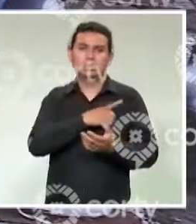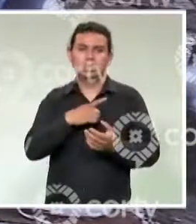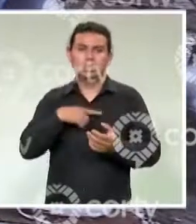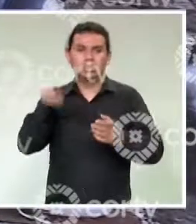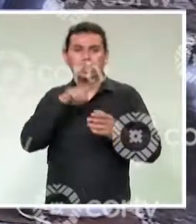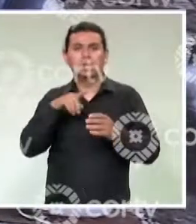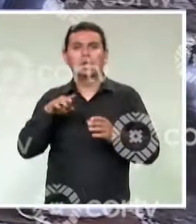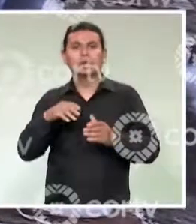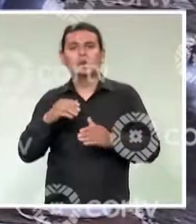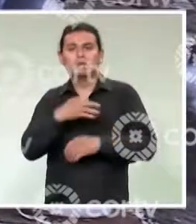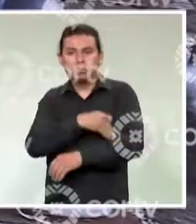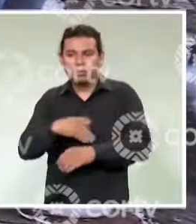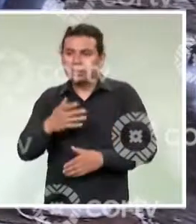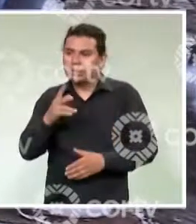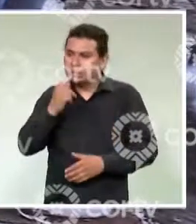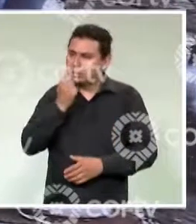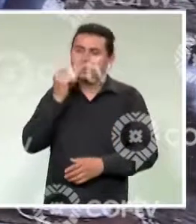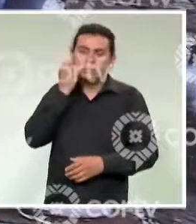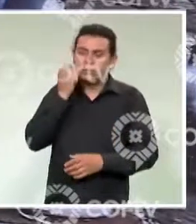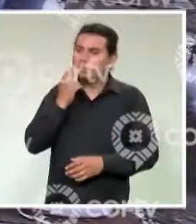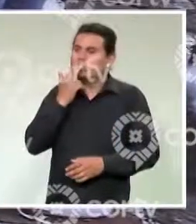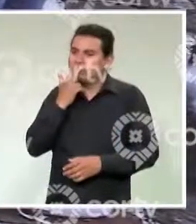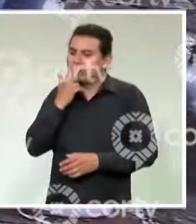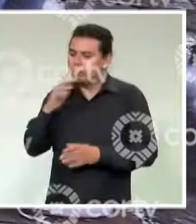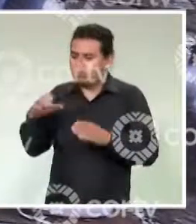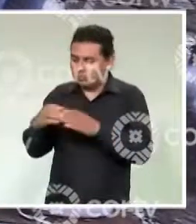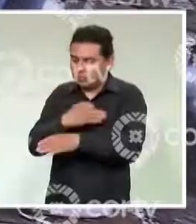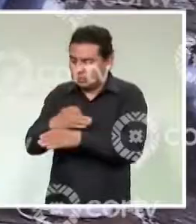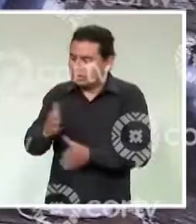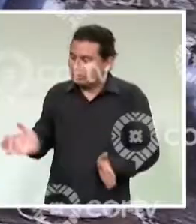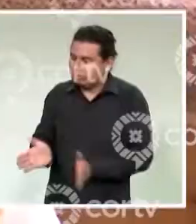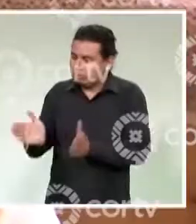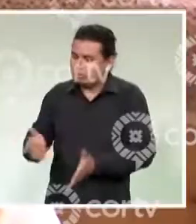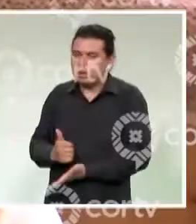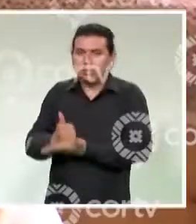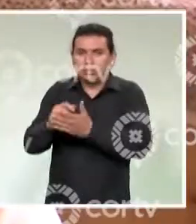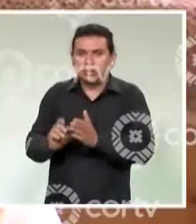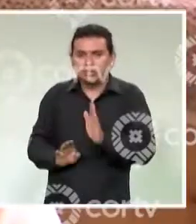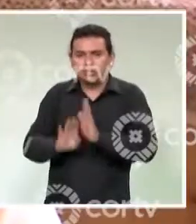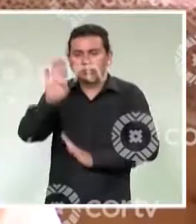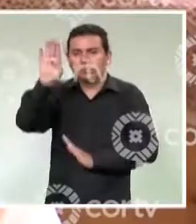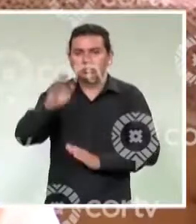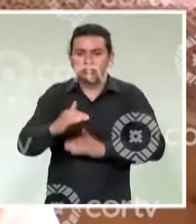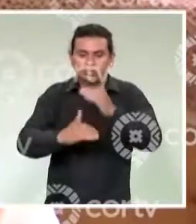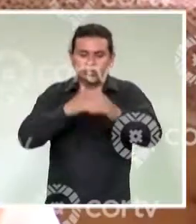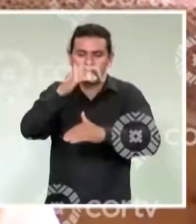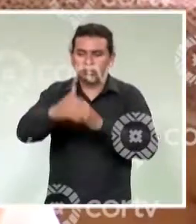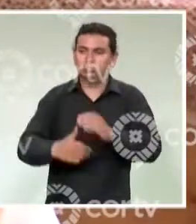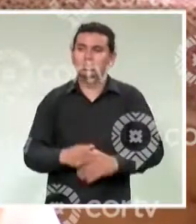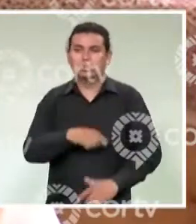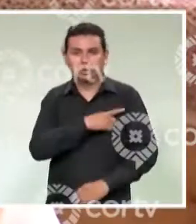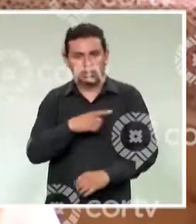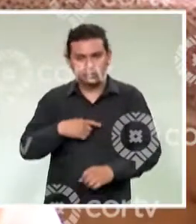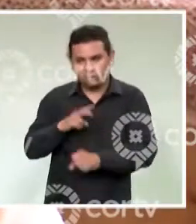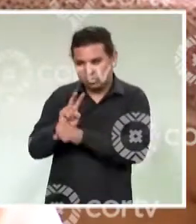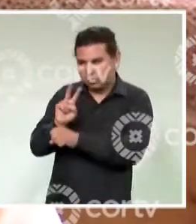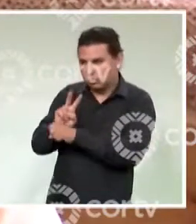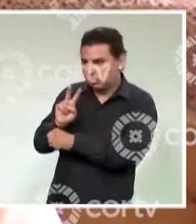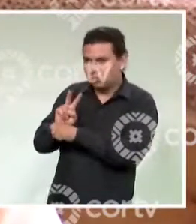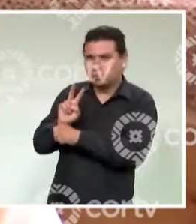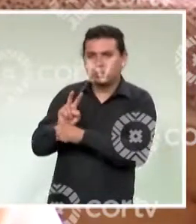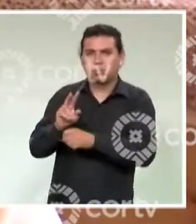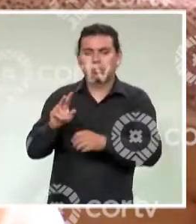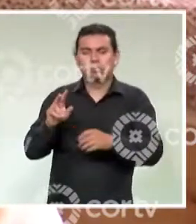ellas tienen que sacar adelante a sus familias deben de estar muy vigilados bien